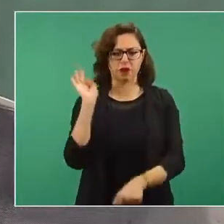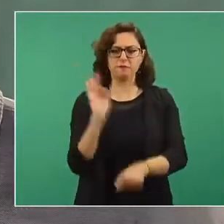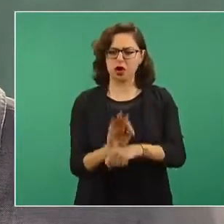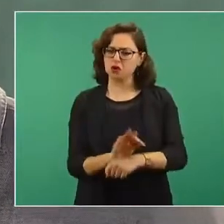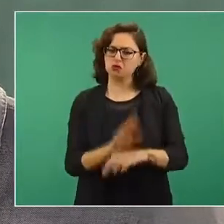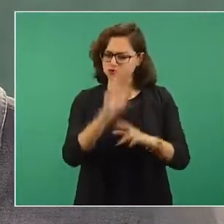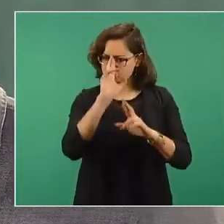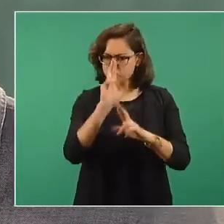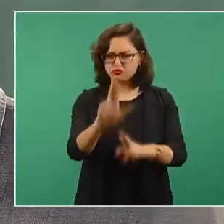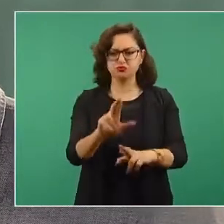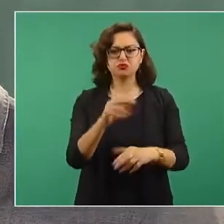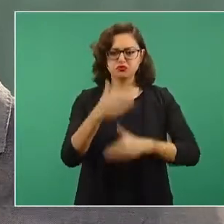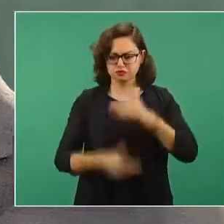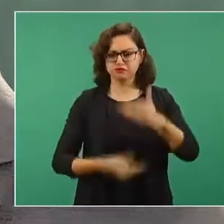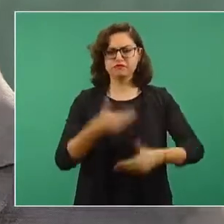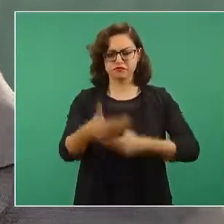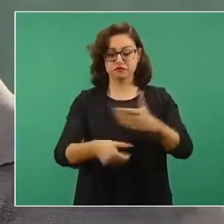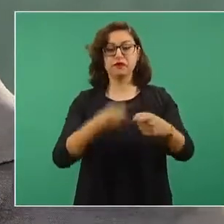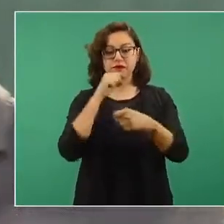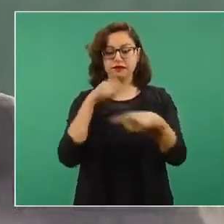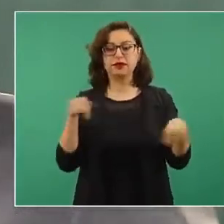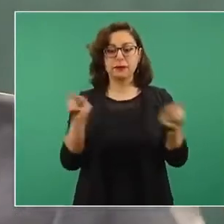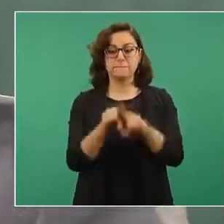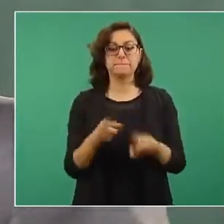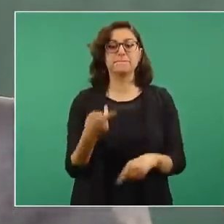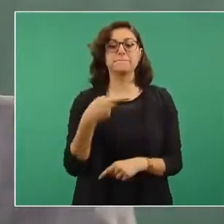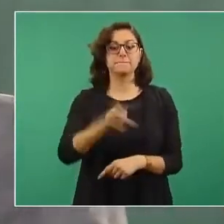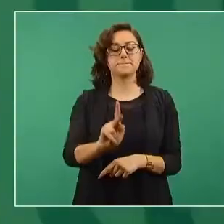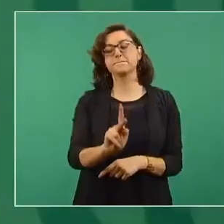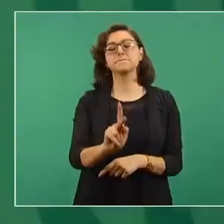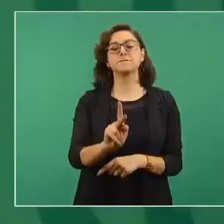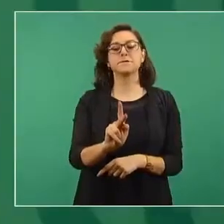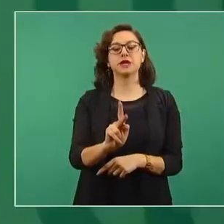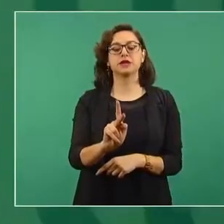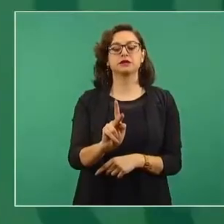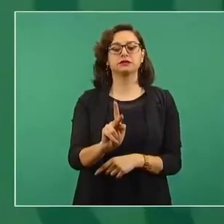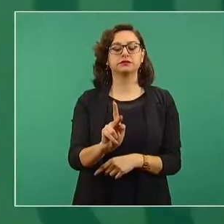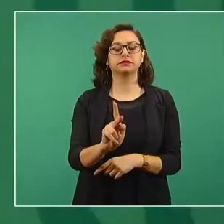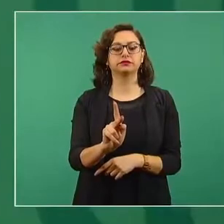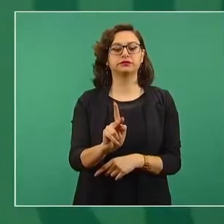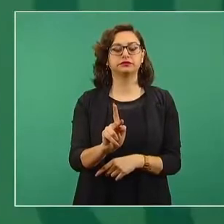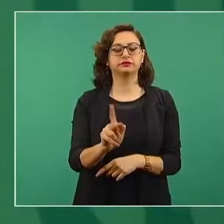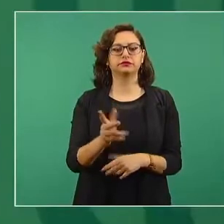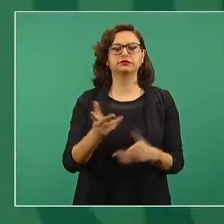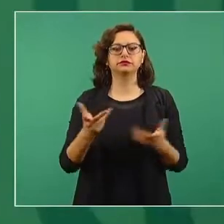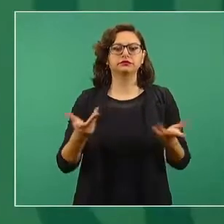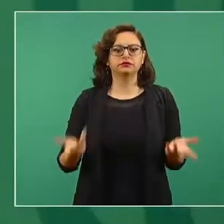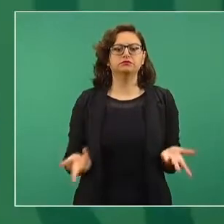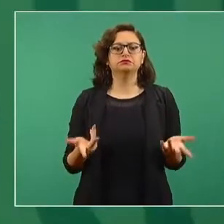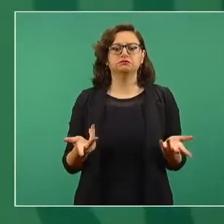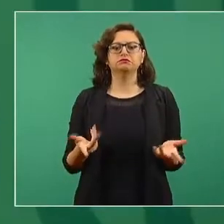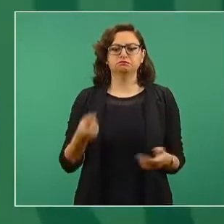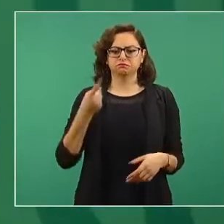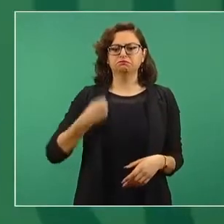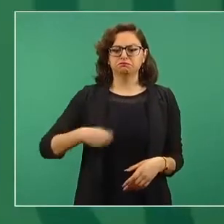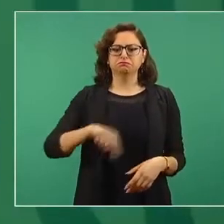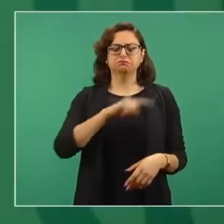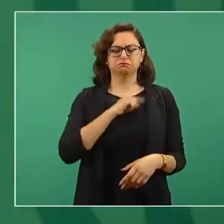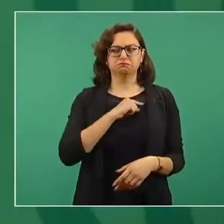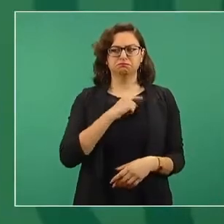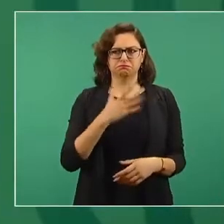amparo. Sin embargo, pues también en uso de nuestras